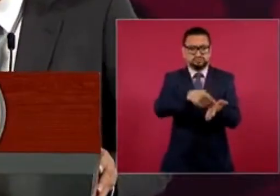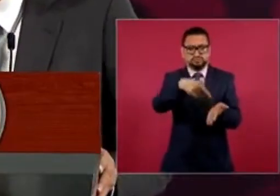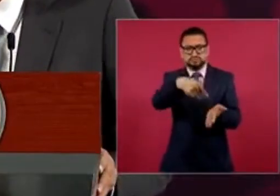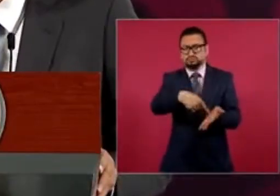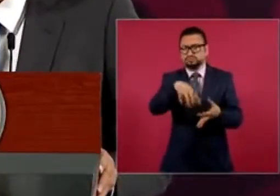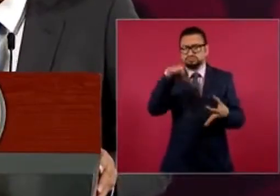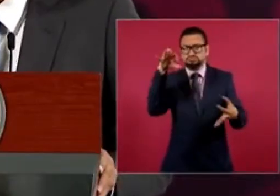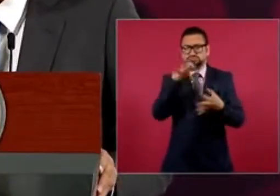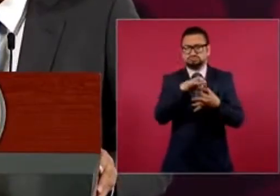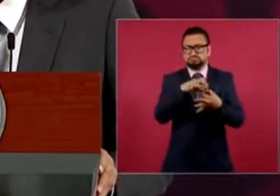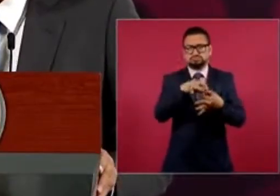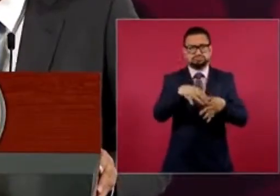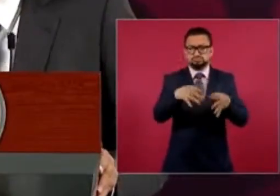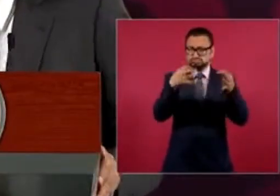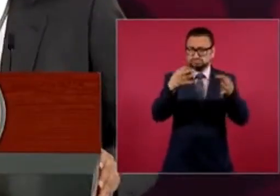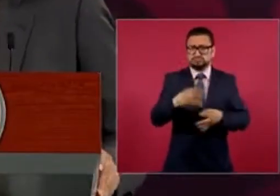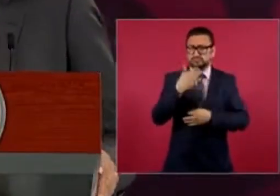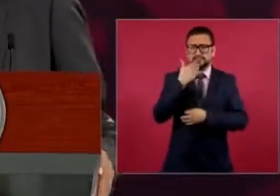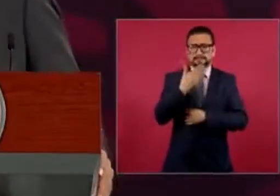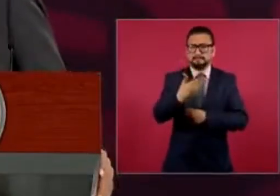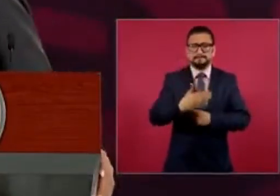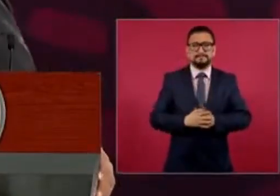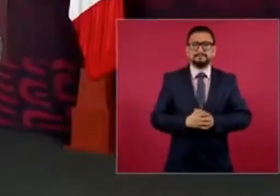vigente. No ha habido